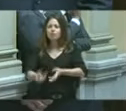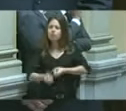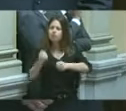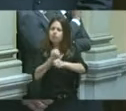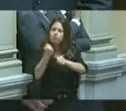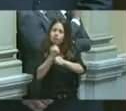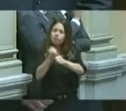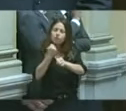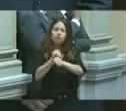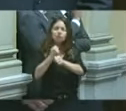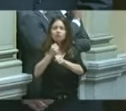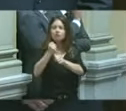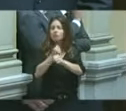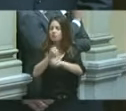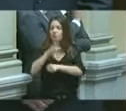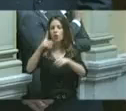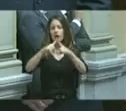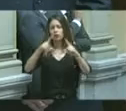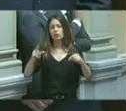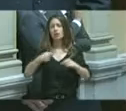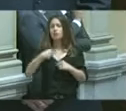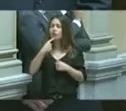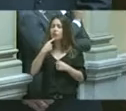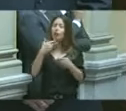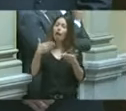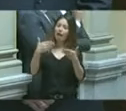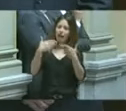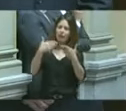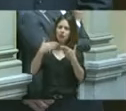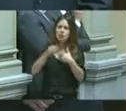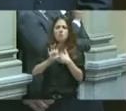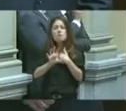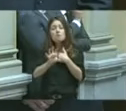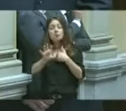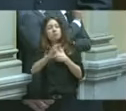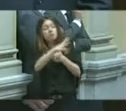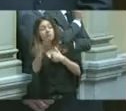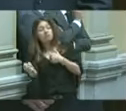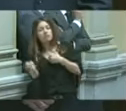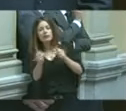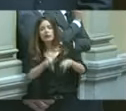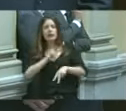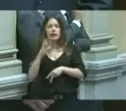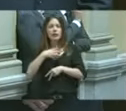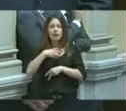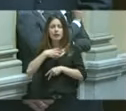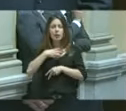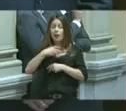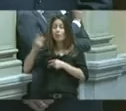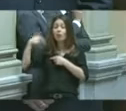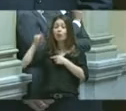sí a favor de Asturias. Os doy las gracias. Este país no se entiende sin vosotros. Y vosotros tampoco os